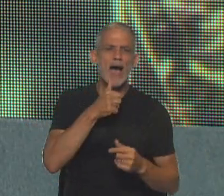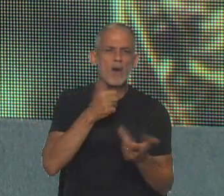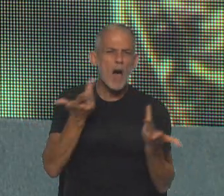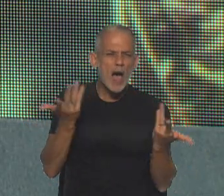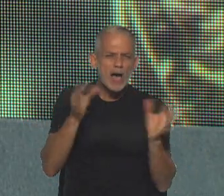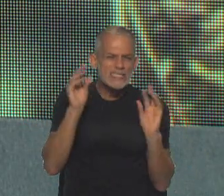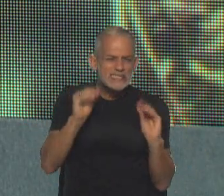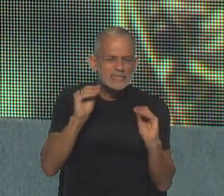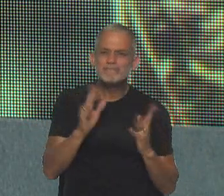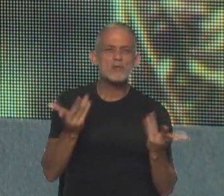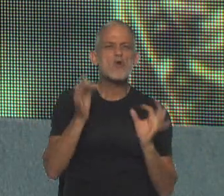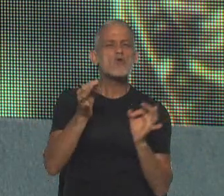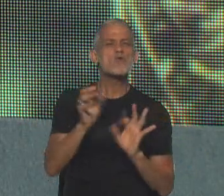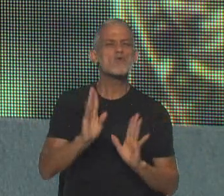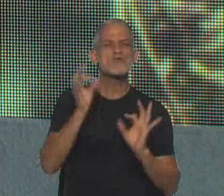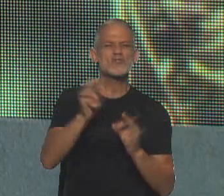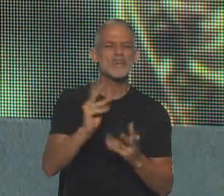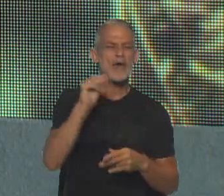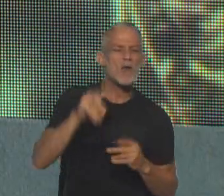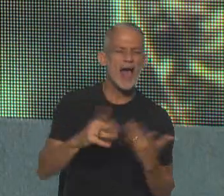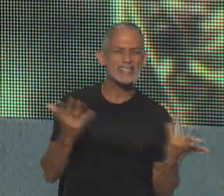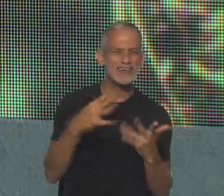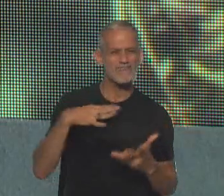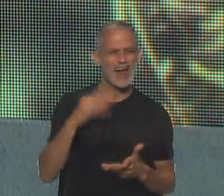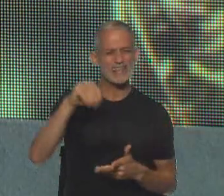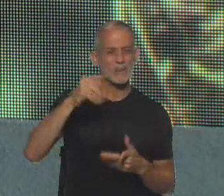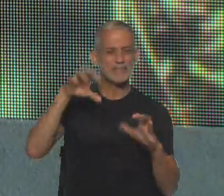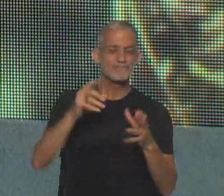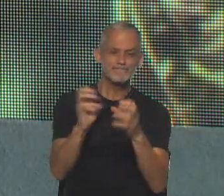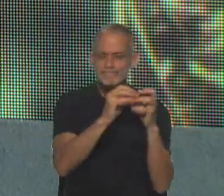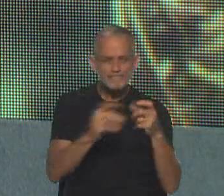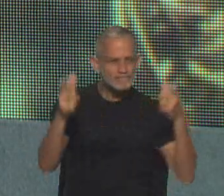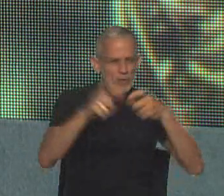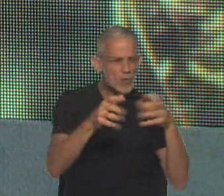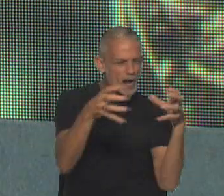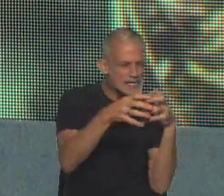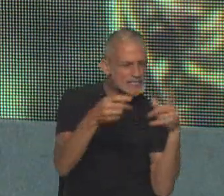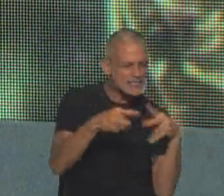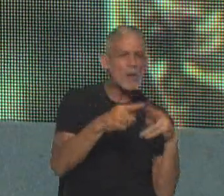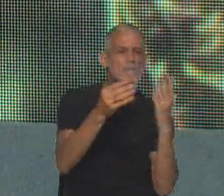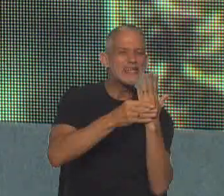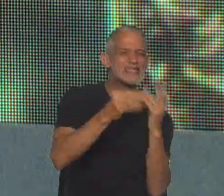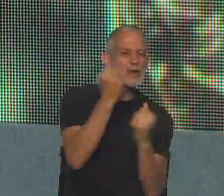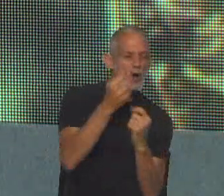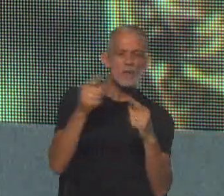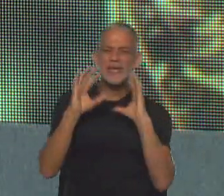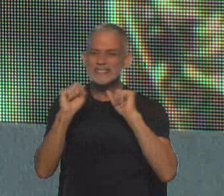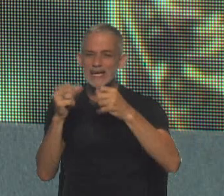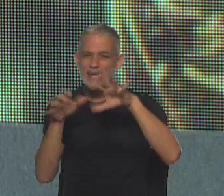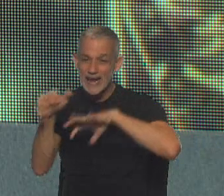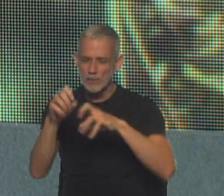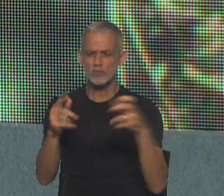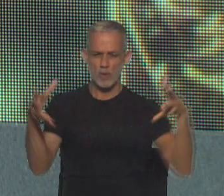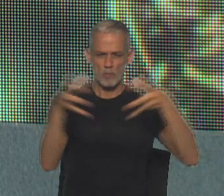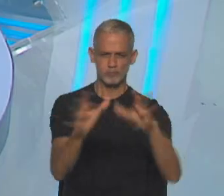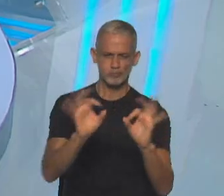alcanza para una situación realmente grave y terminaron las reuniones entre los equipos técnicos el Ministerio de economía y la secretaría de agricultura